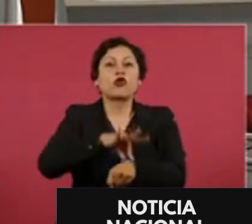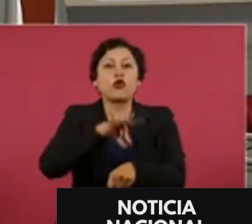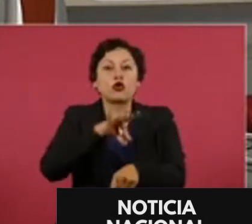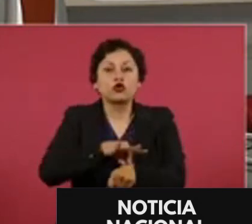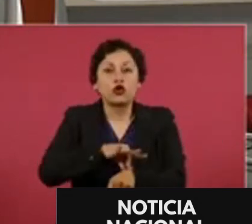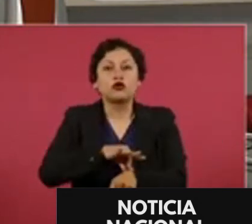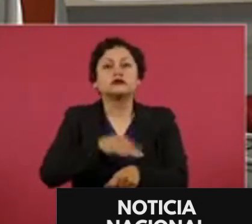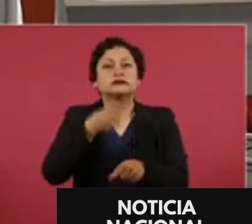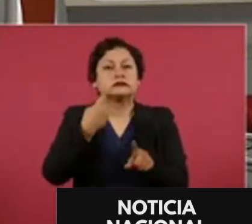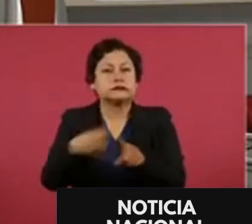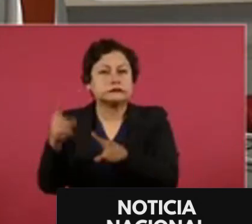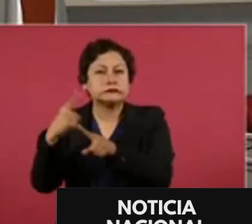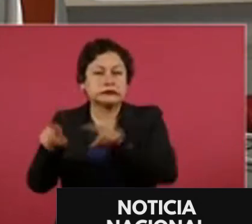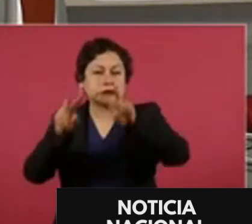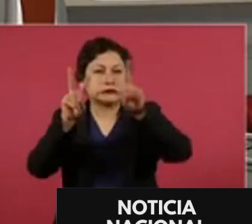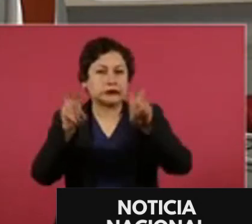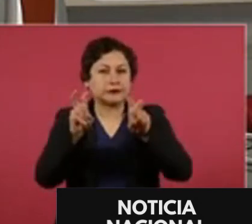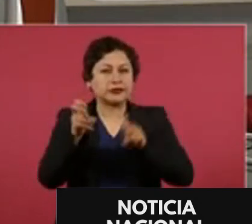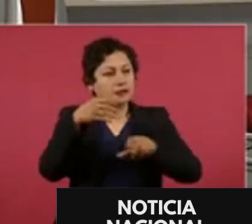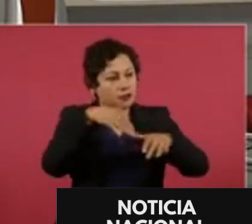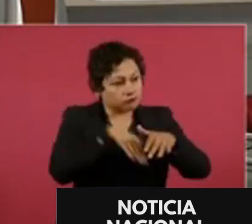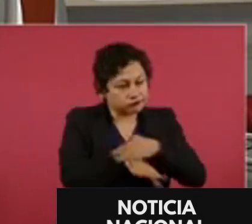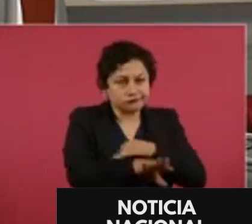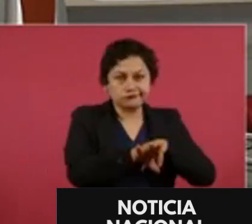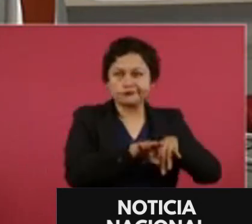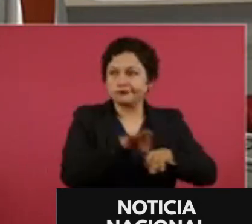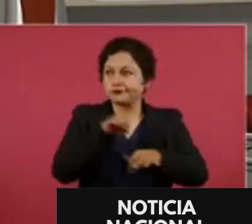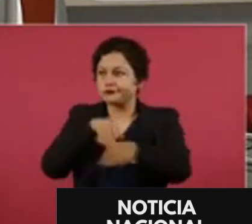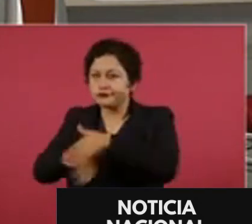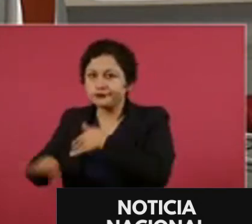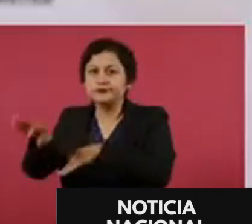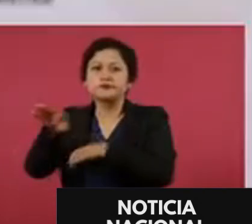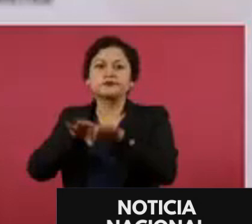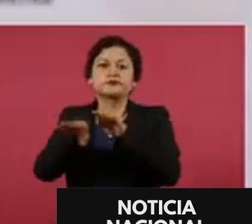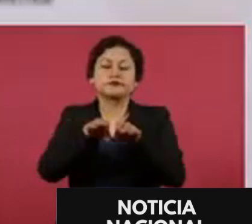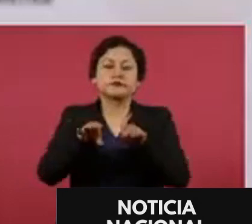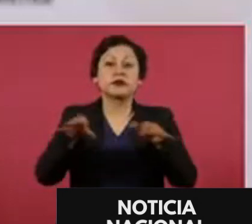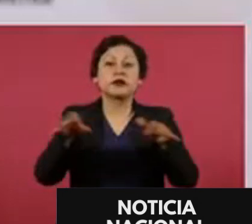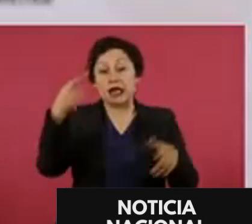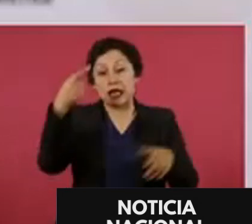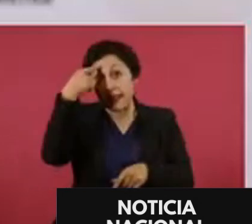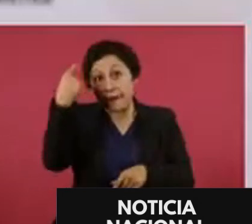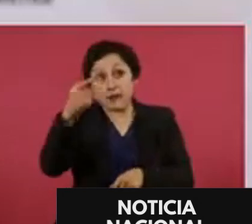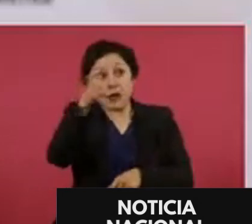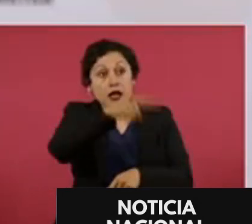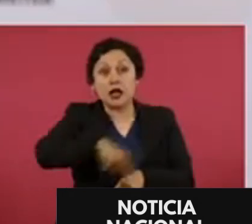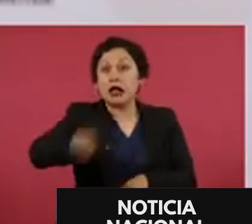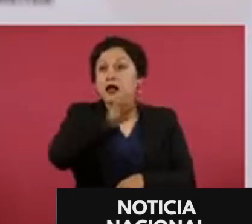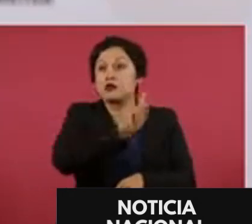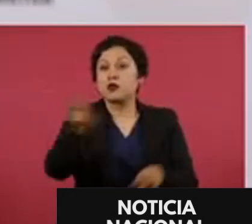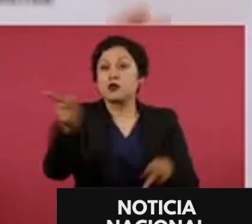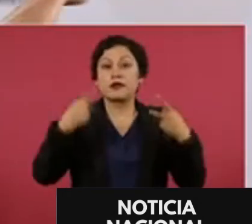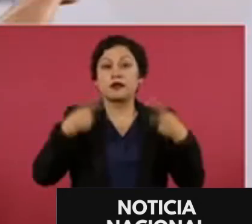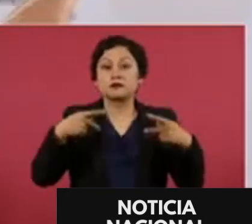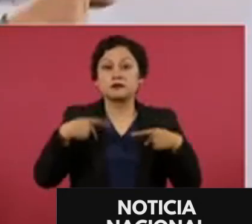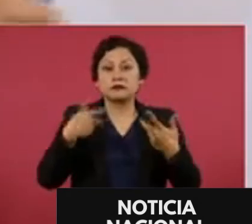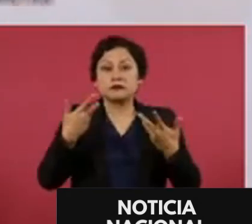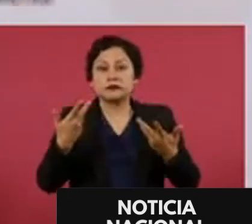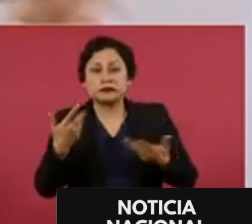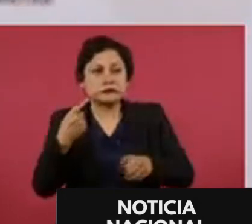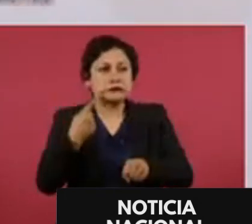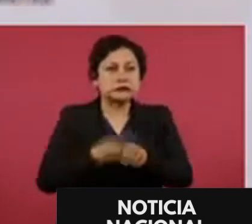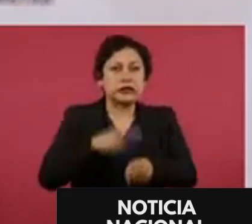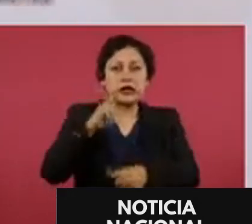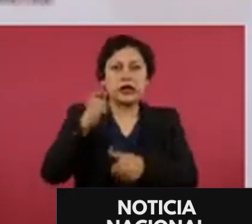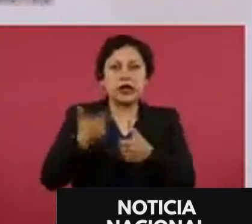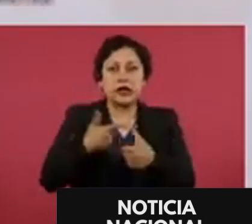entonces los servicios que se ofrecen, los que espera la población recibir, puedan llevarse a cabo. Durante todo